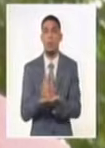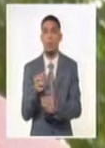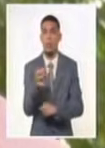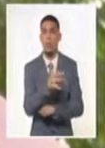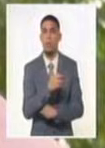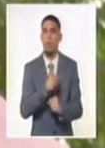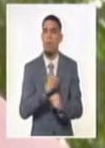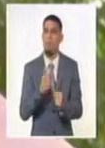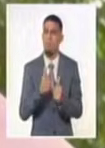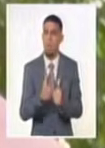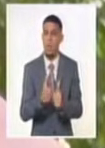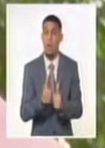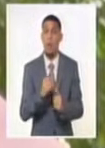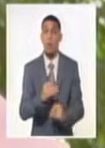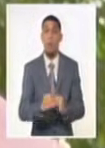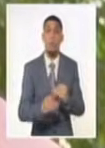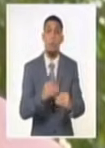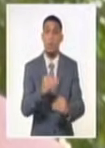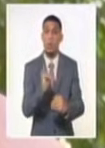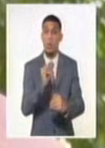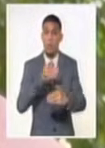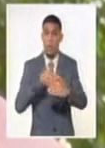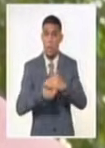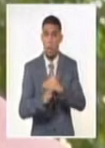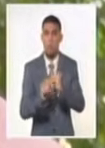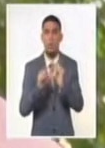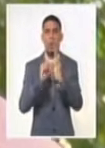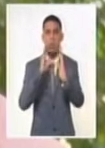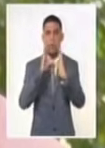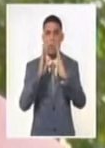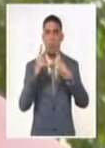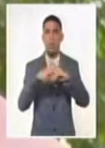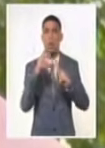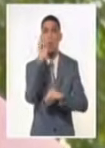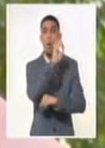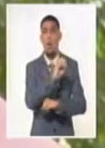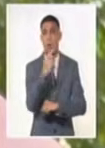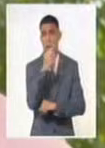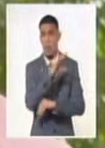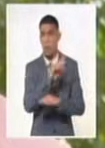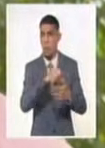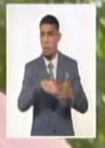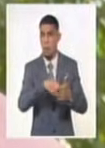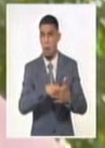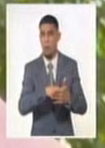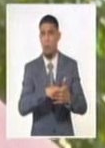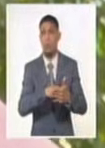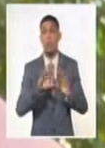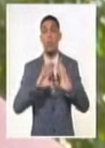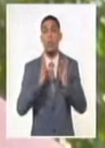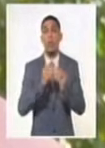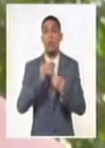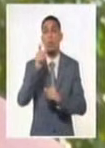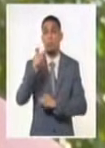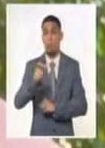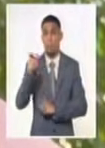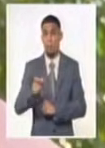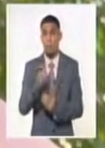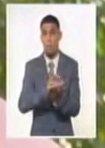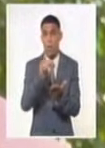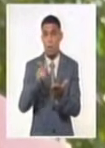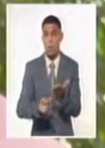procesos de ingreso van a tener lugar en el centro y el oriente del país como está previsto, y todos los que se inscribieron pueden acceder a todos